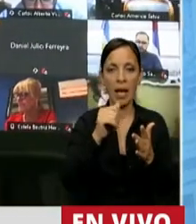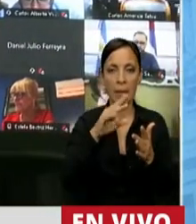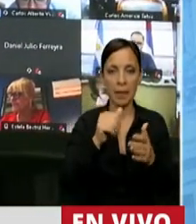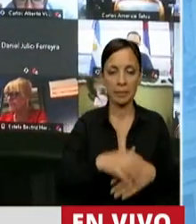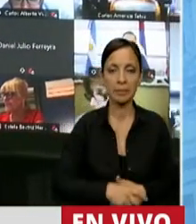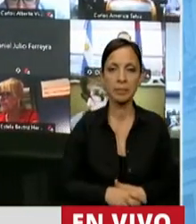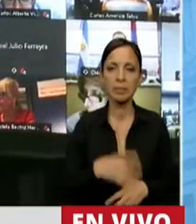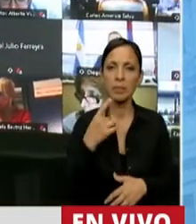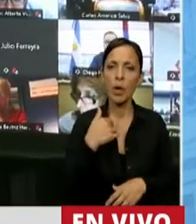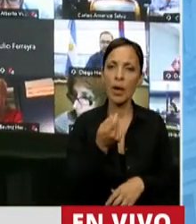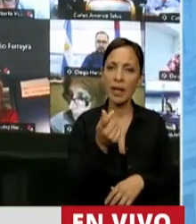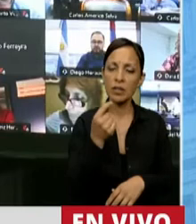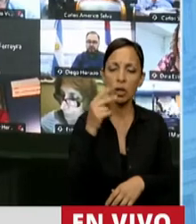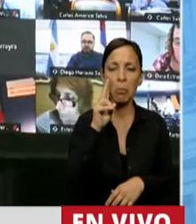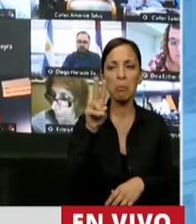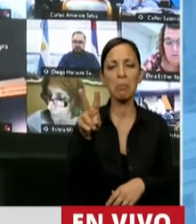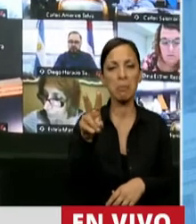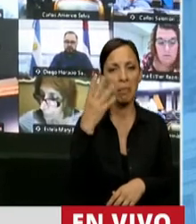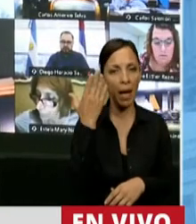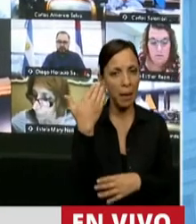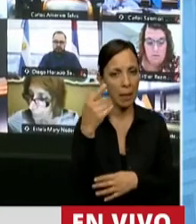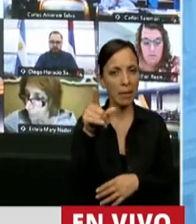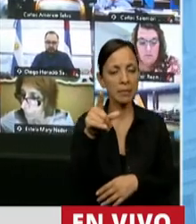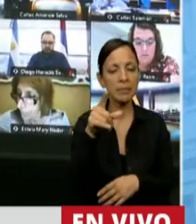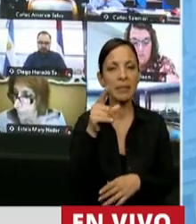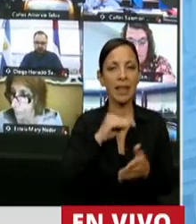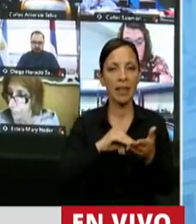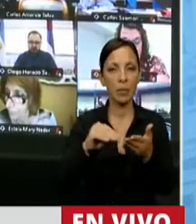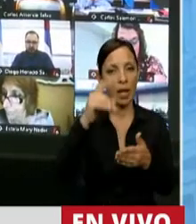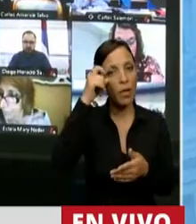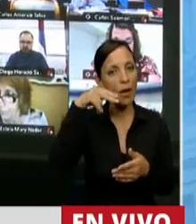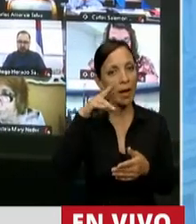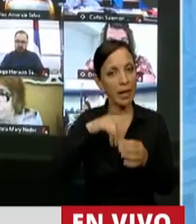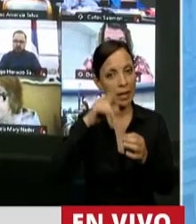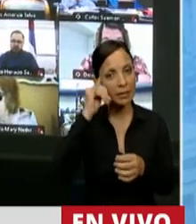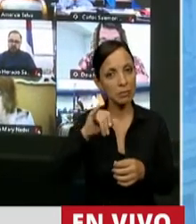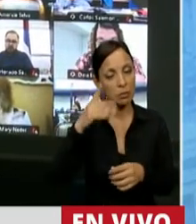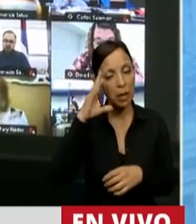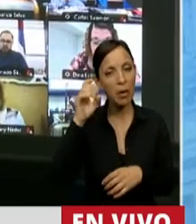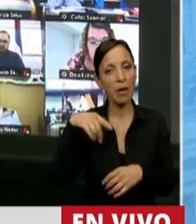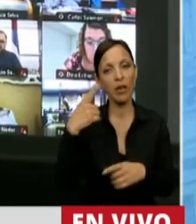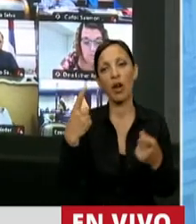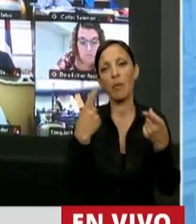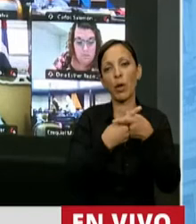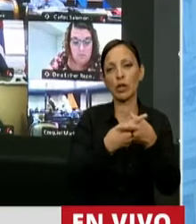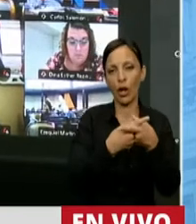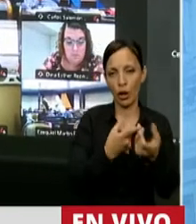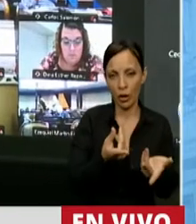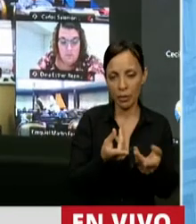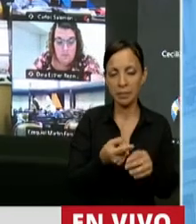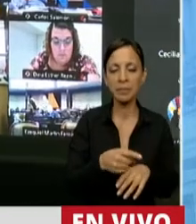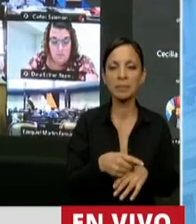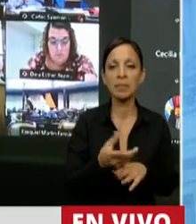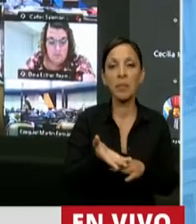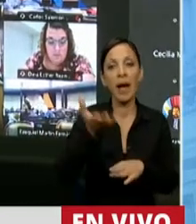Pero recién, cuando lo escuchaba al diputado Enríquez, me acordaba del otro adversario, cuando en su momento